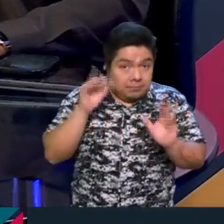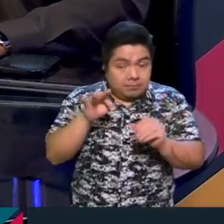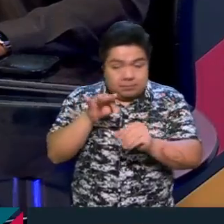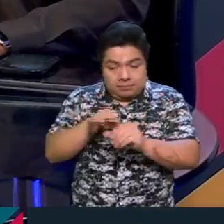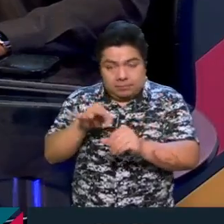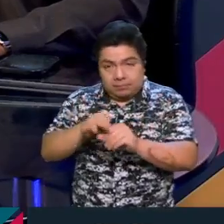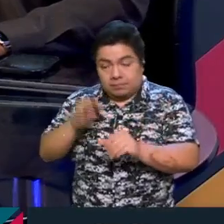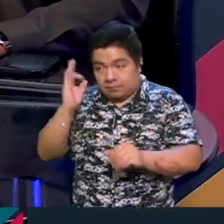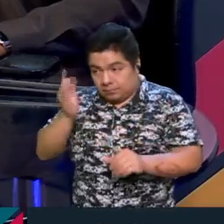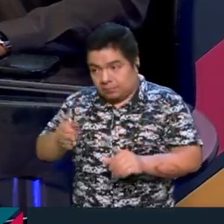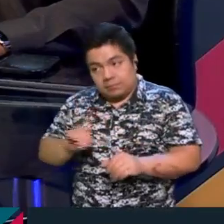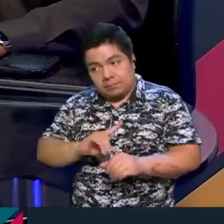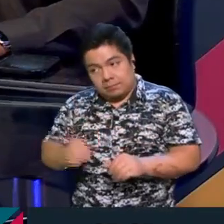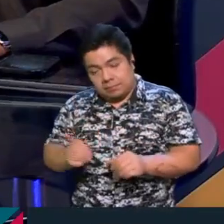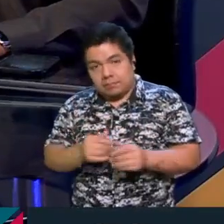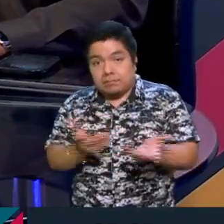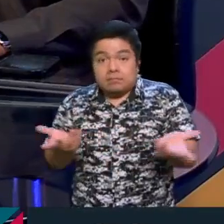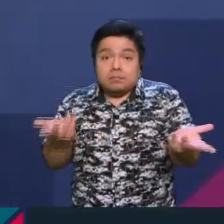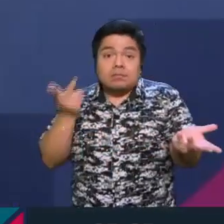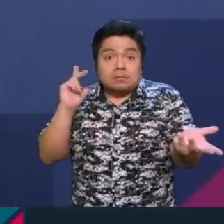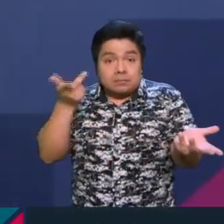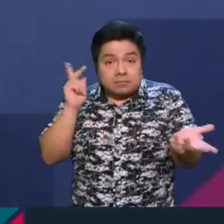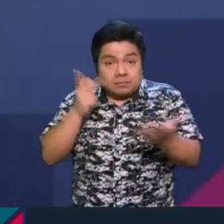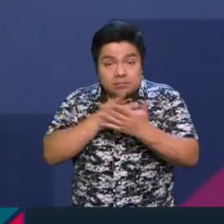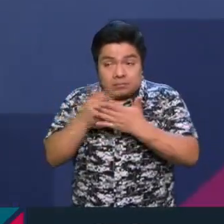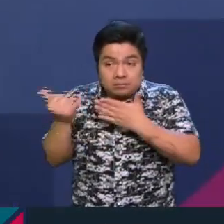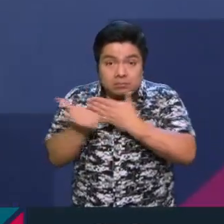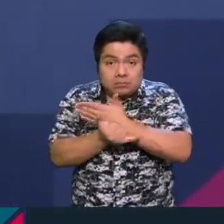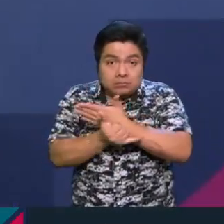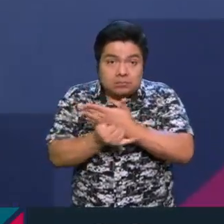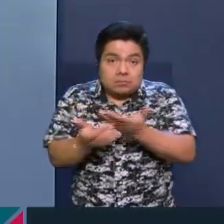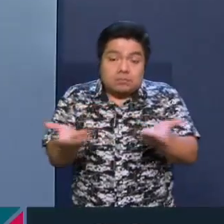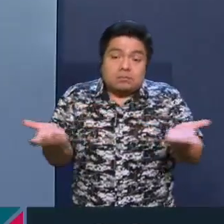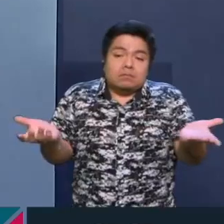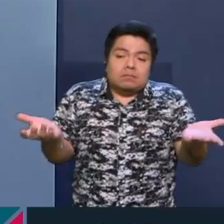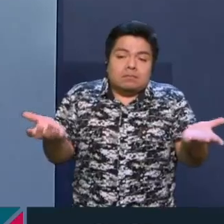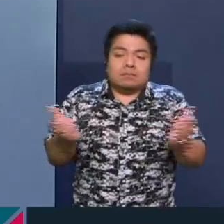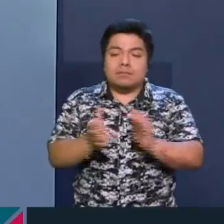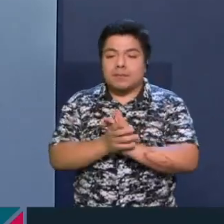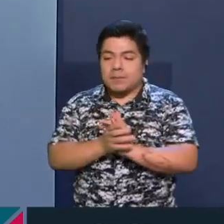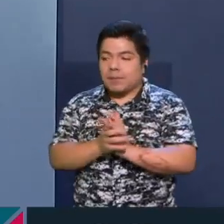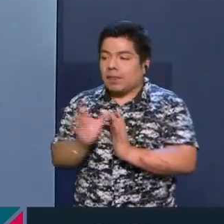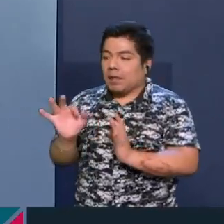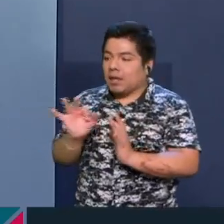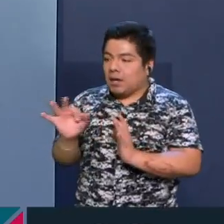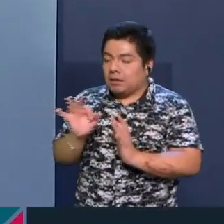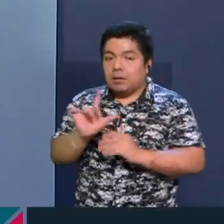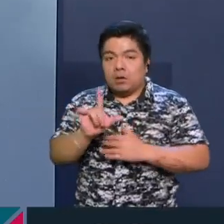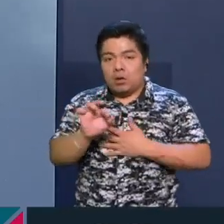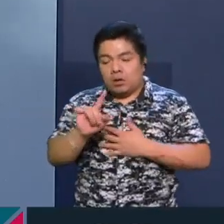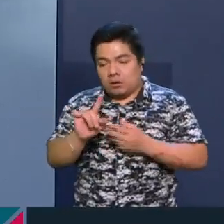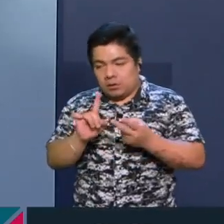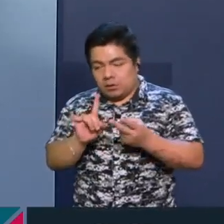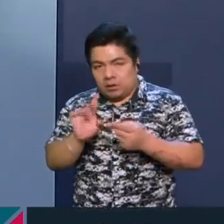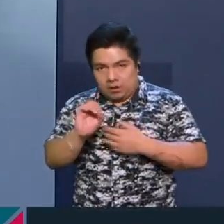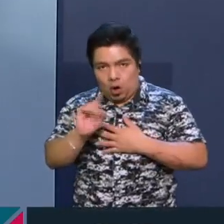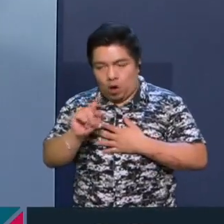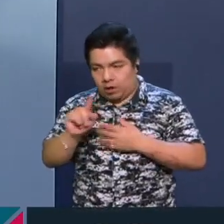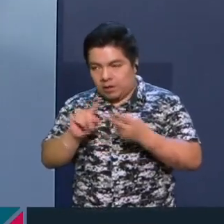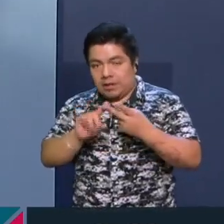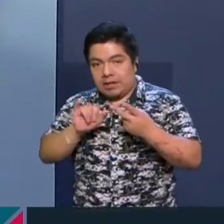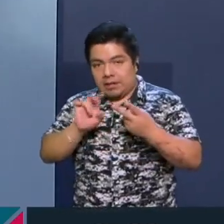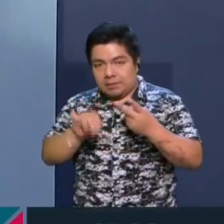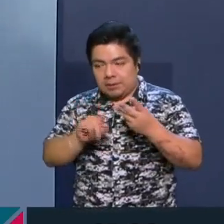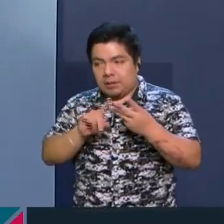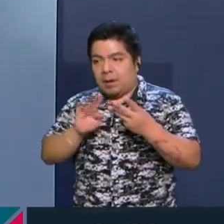en contra de este proyecto. Porque se prevé que Loretta Ortiz, que Yasmín Esquivel y